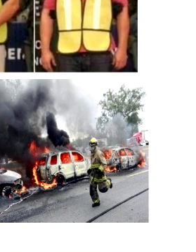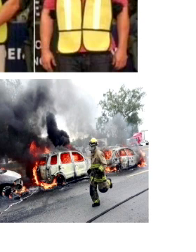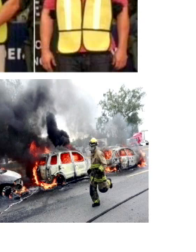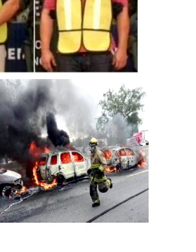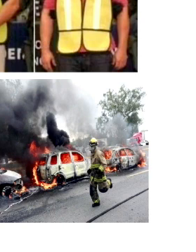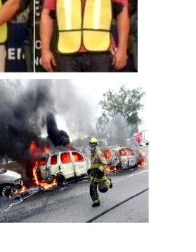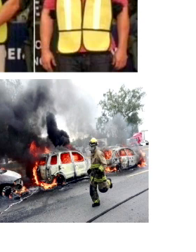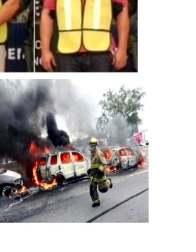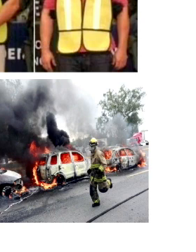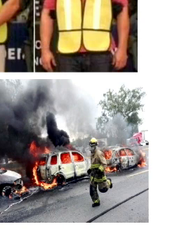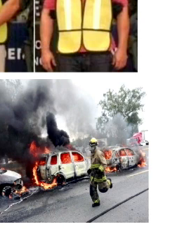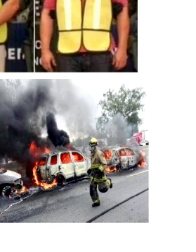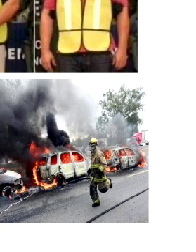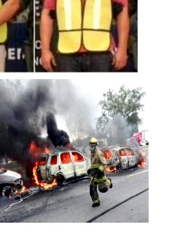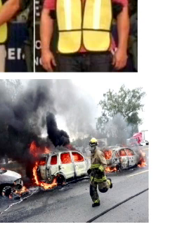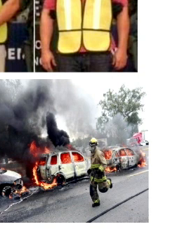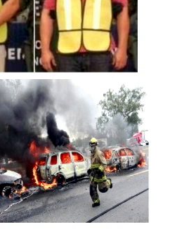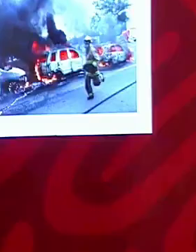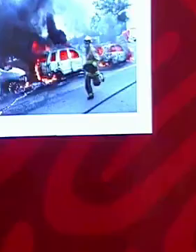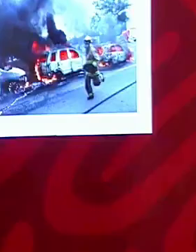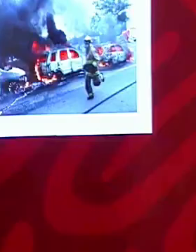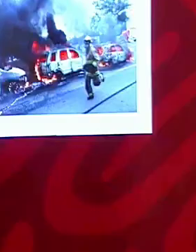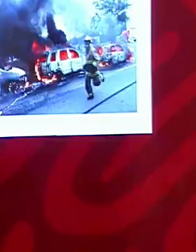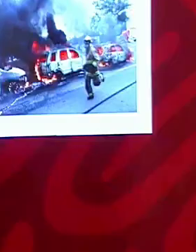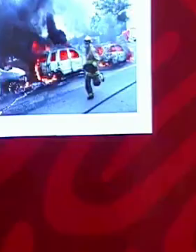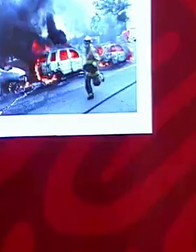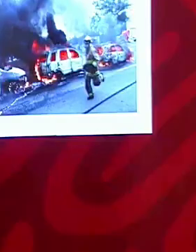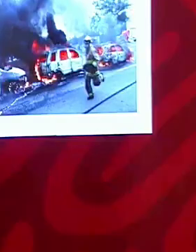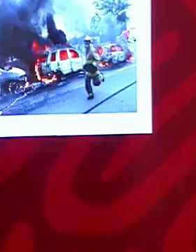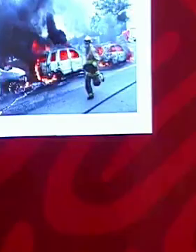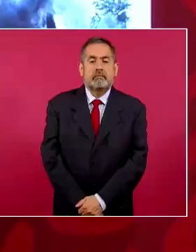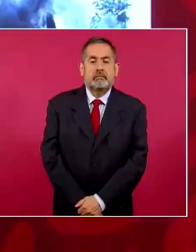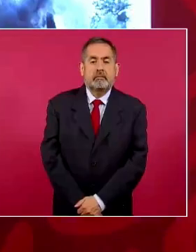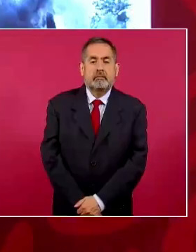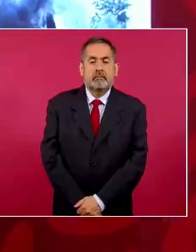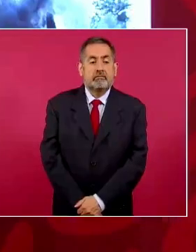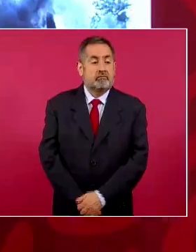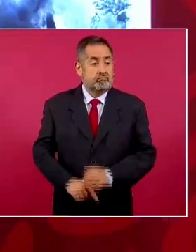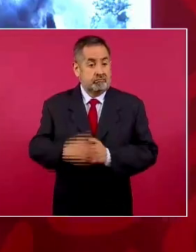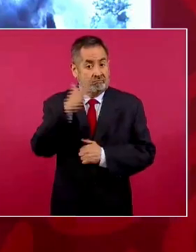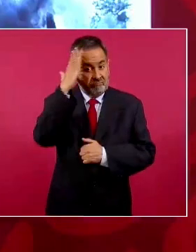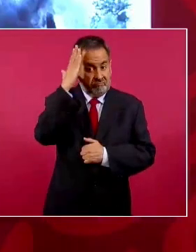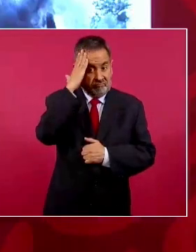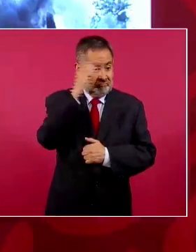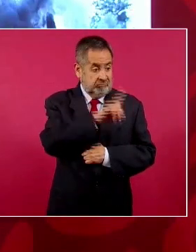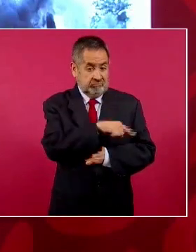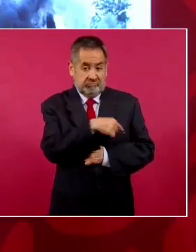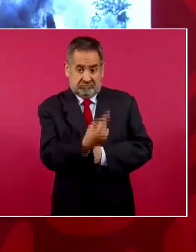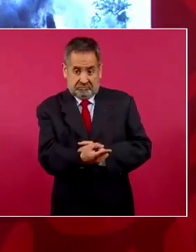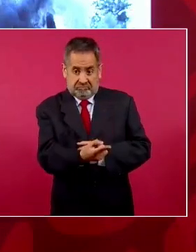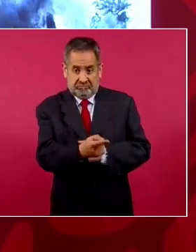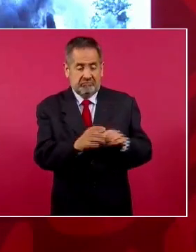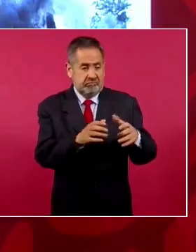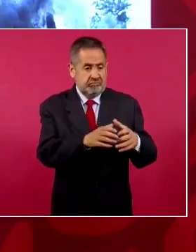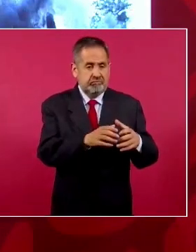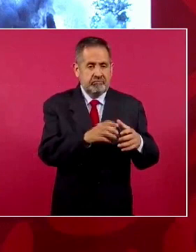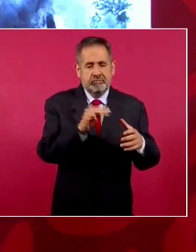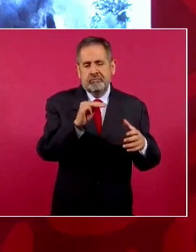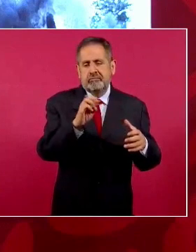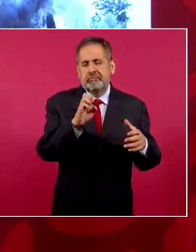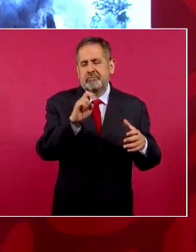las plazas donde operaba y por encomienda de la cabeza de esta organización criminal, alias El